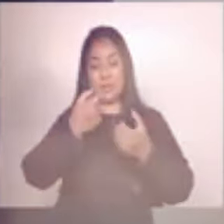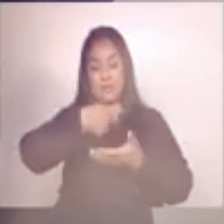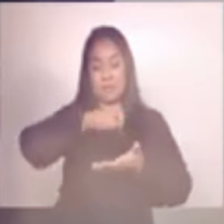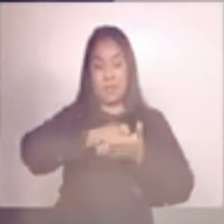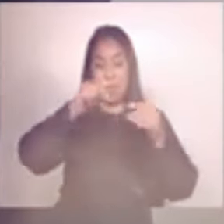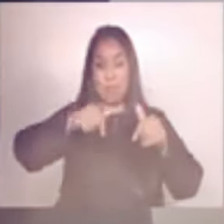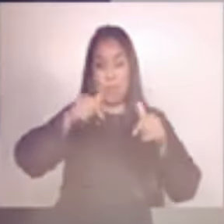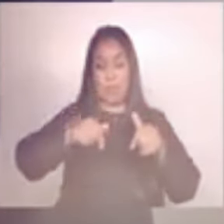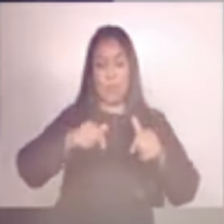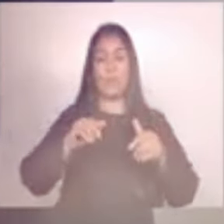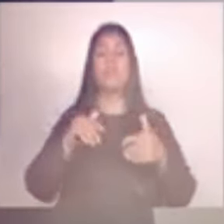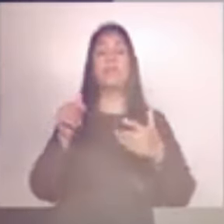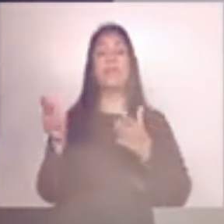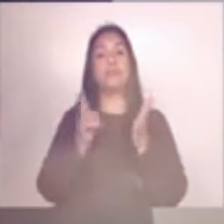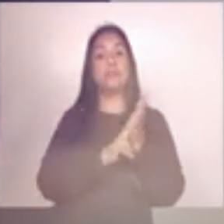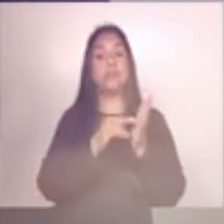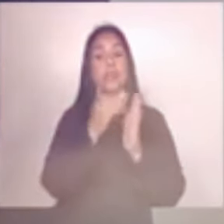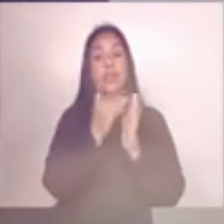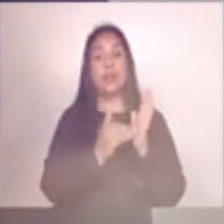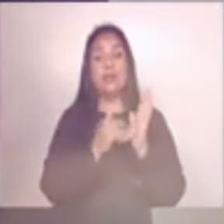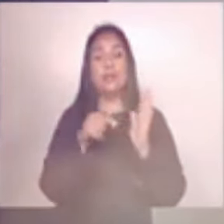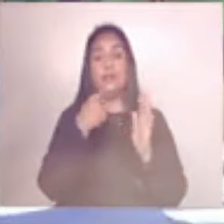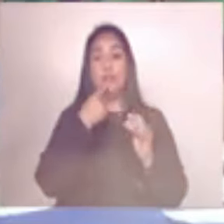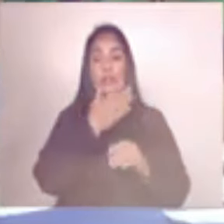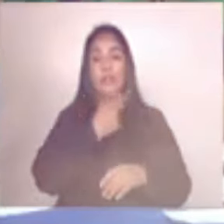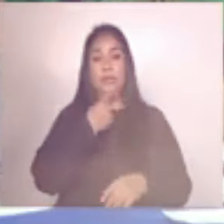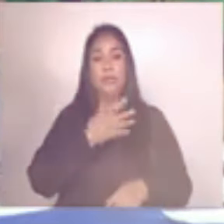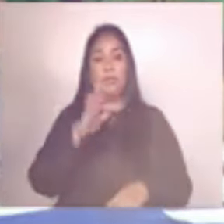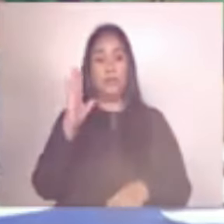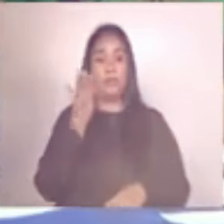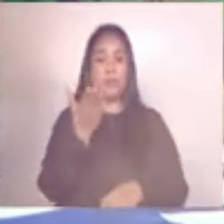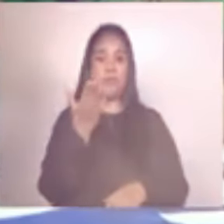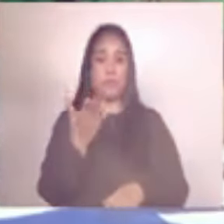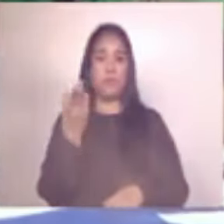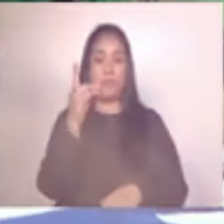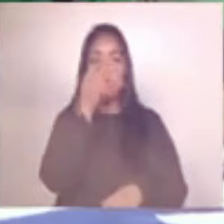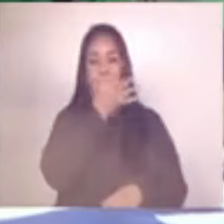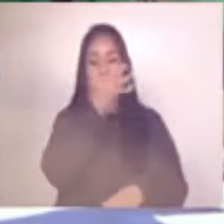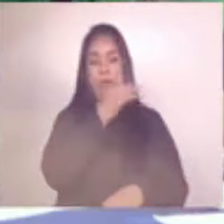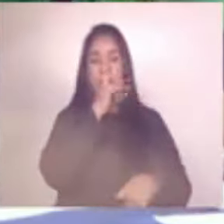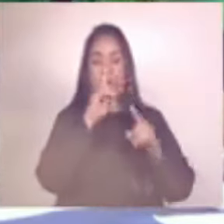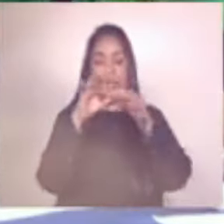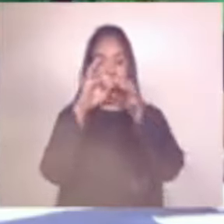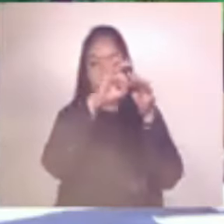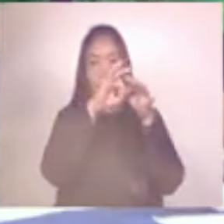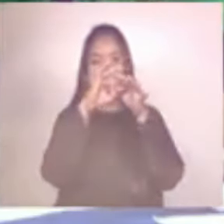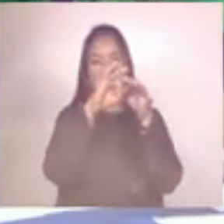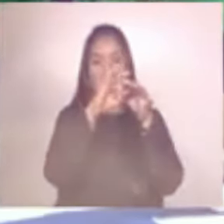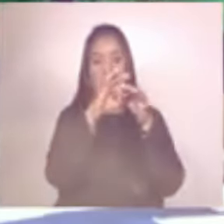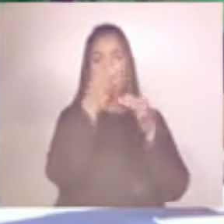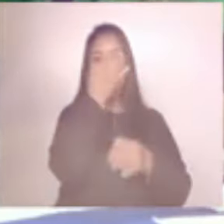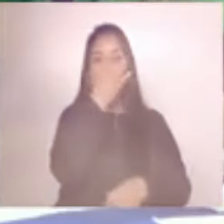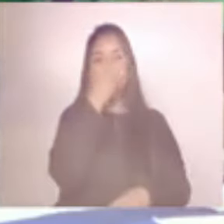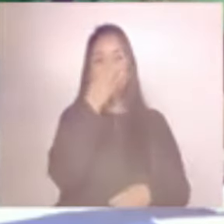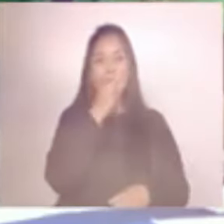continuación constituye el cumplimiento de una solicitud de las mujeres y de las organizaciones de mujeres indígenas para